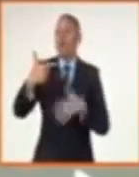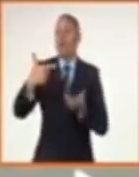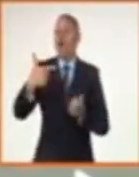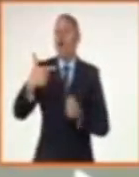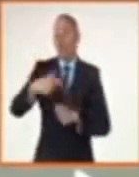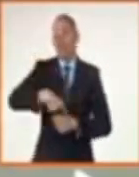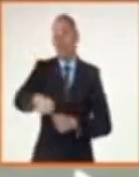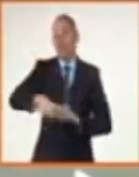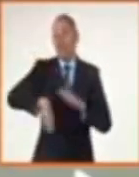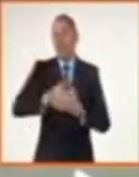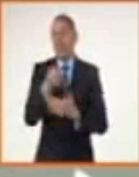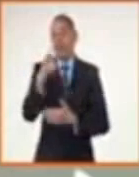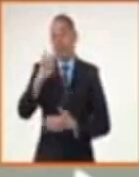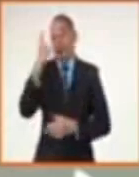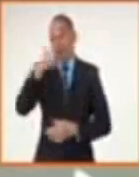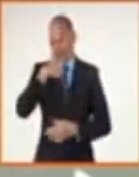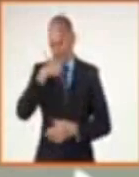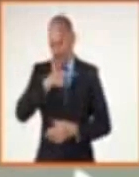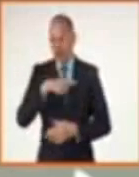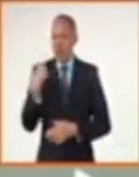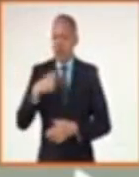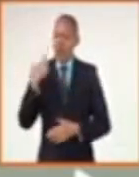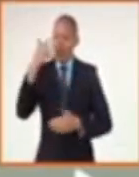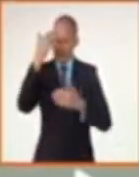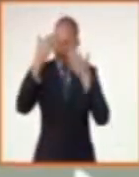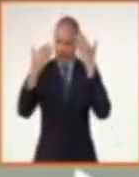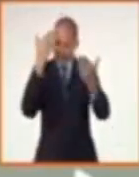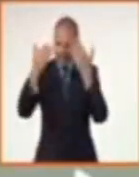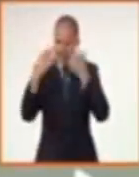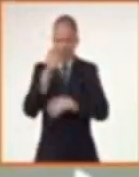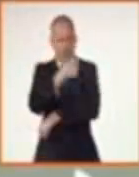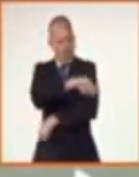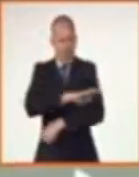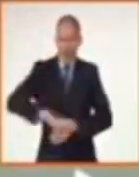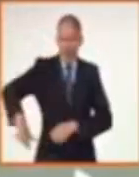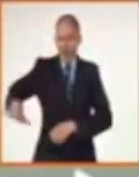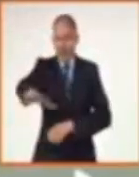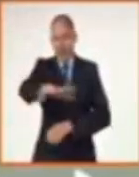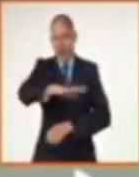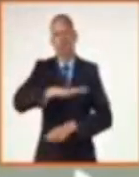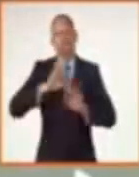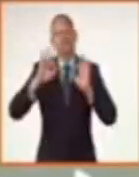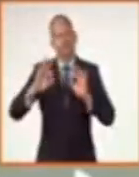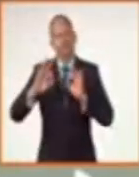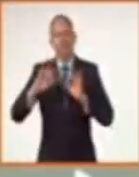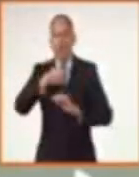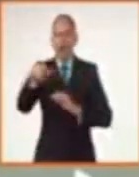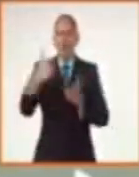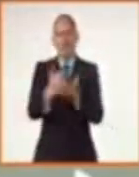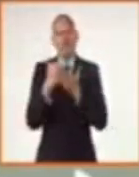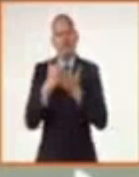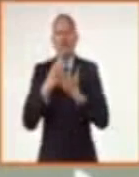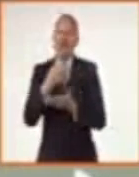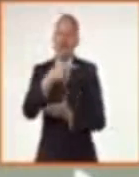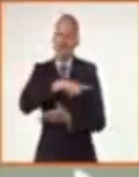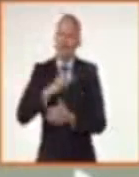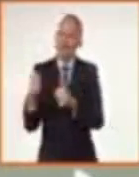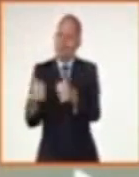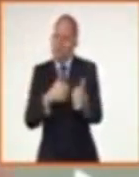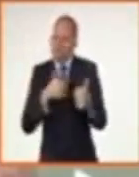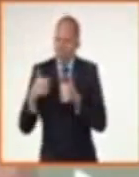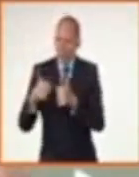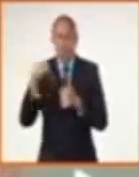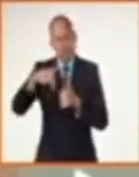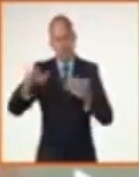19 de abril. A todos le damos las gracias por habernos acompañado en esta exitosa jornada electoral, y aquí están